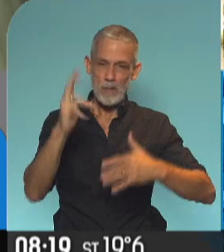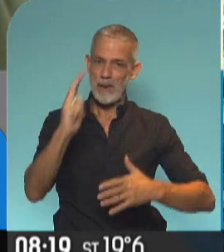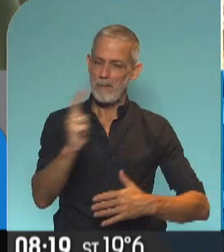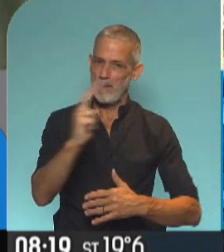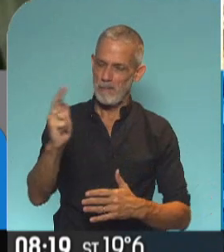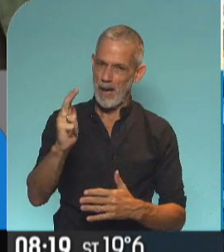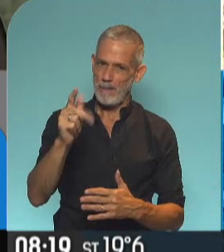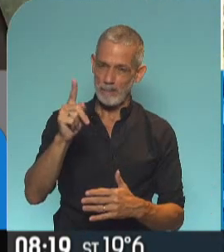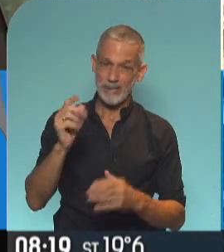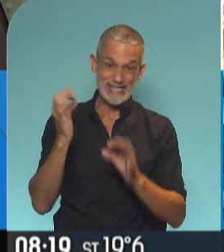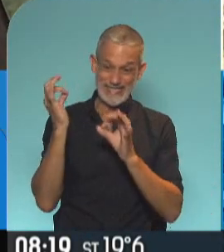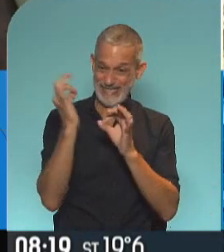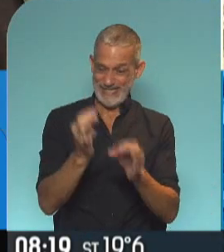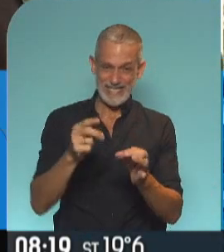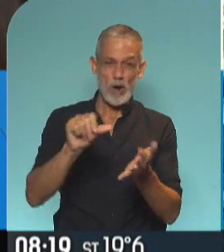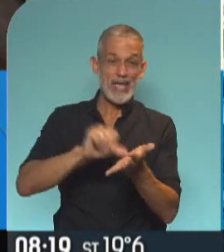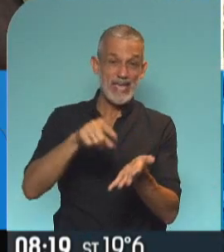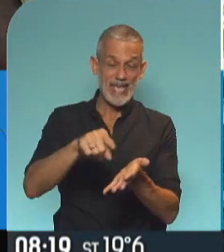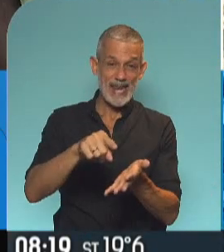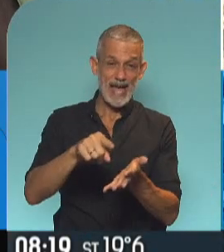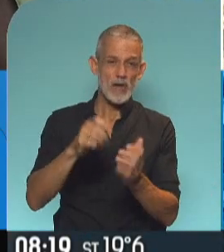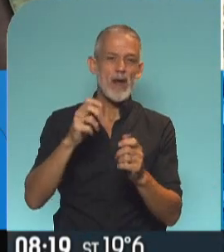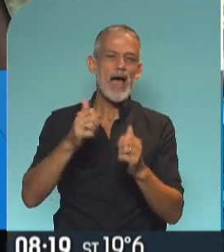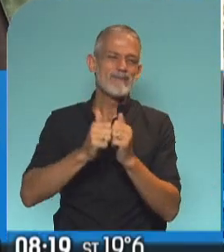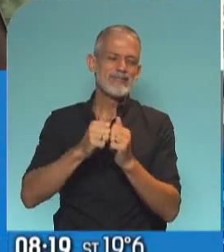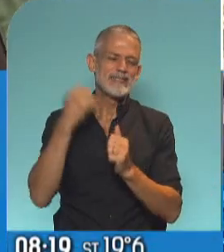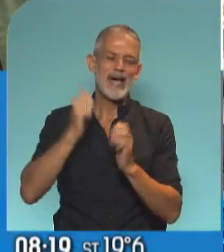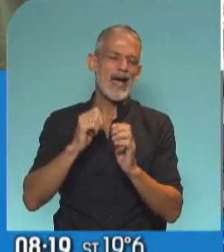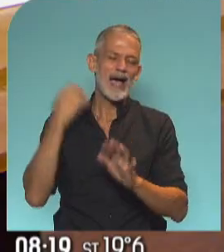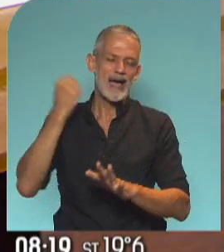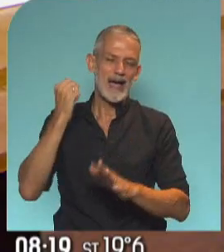Francisco, que acaba de llegar a Irak en una visita histórica. Volvemos a ustedes. Gracias, Flor.